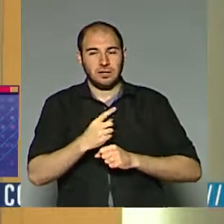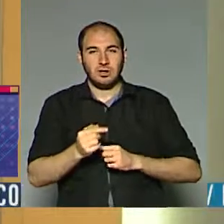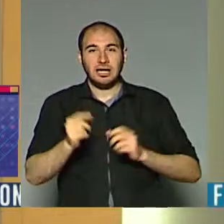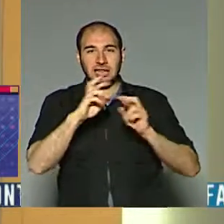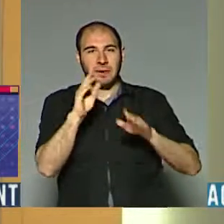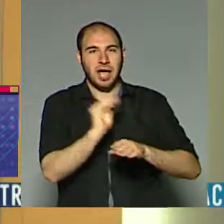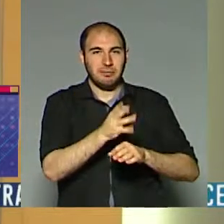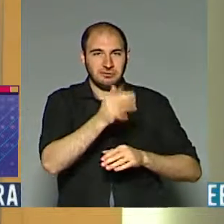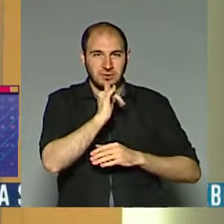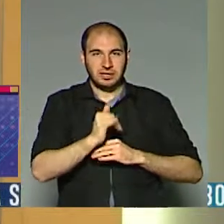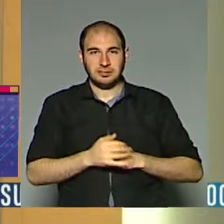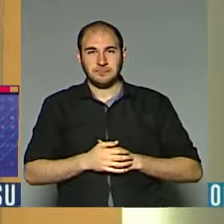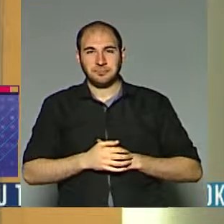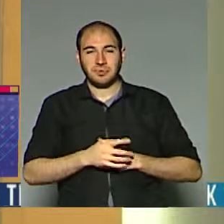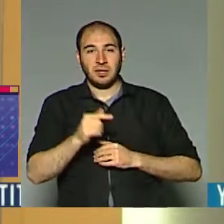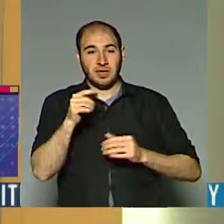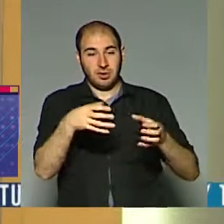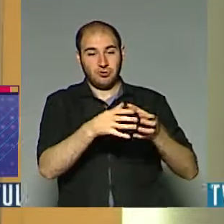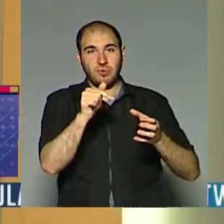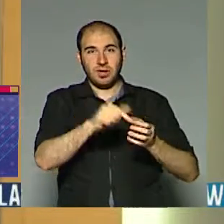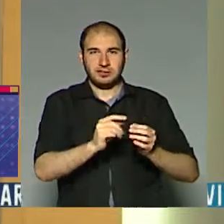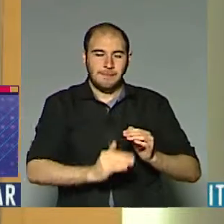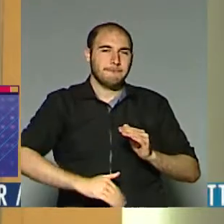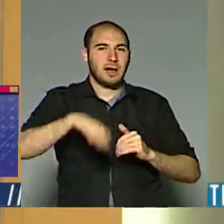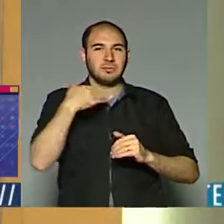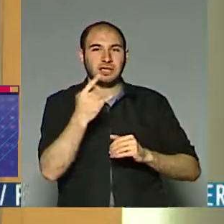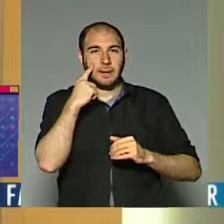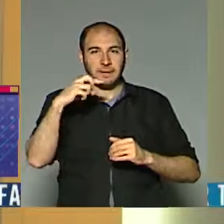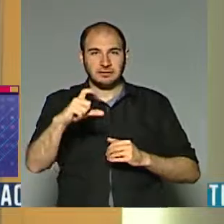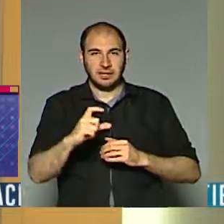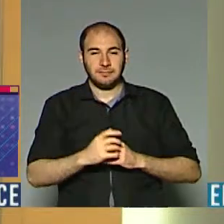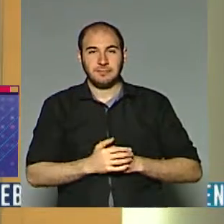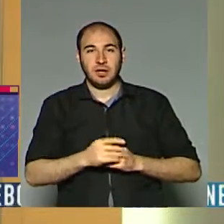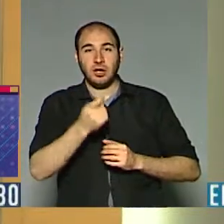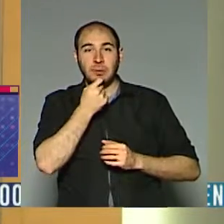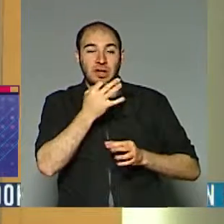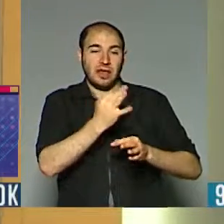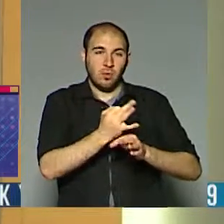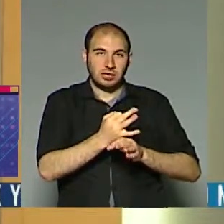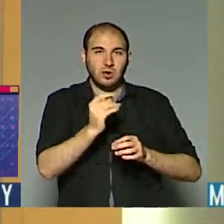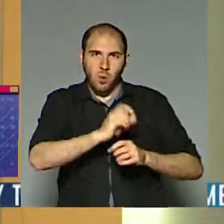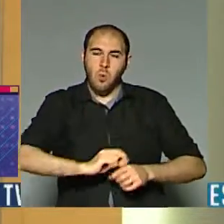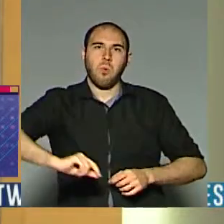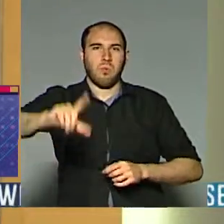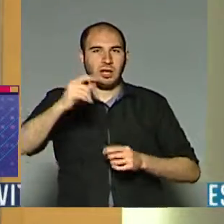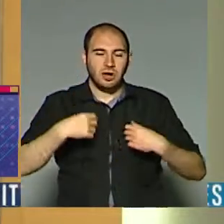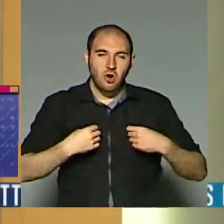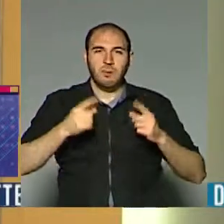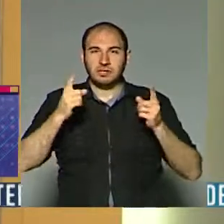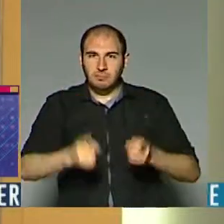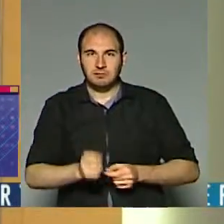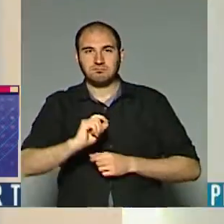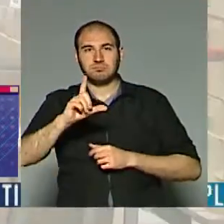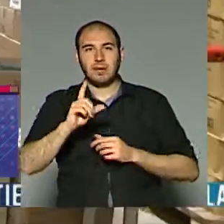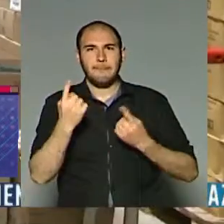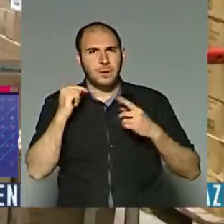rubro alimentos y bebidas es el rubro que más pondera dentro del IPC. Es decir, si bien educación creció mucho, indumentaria creció